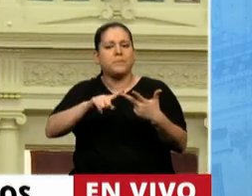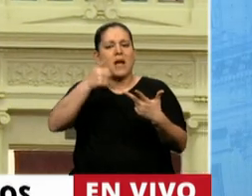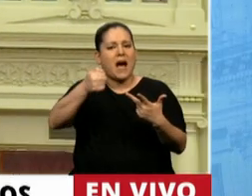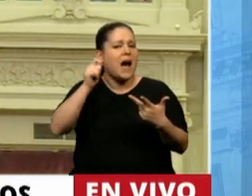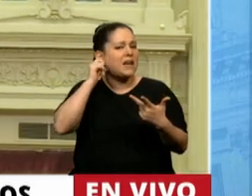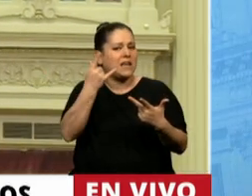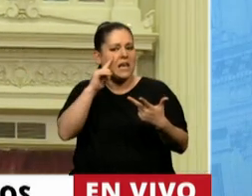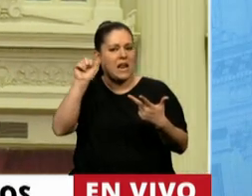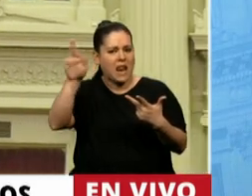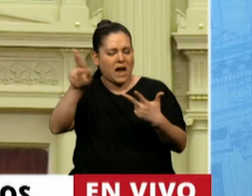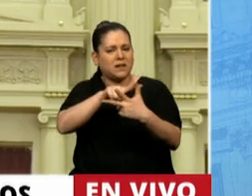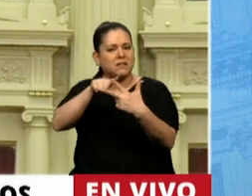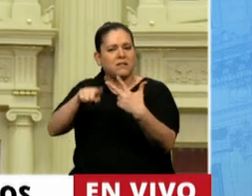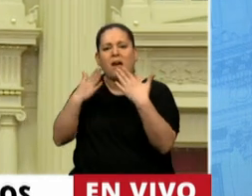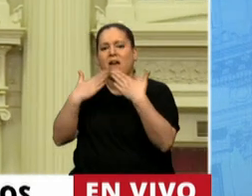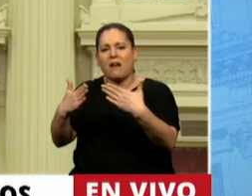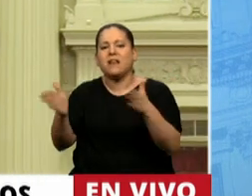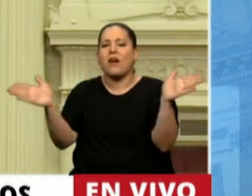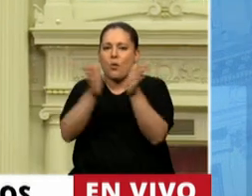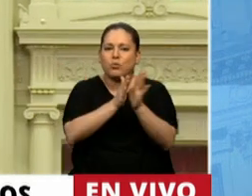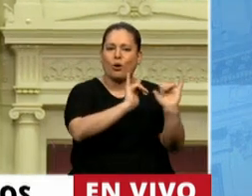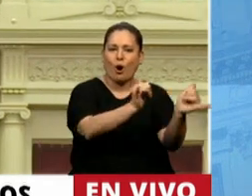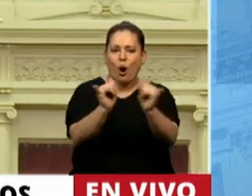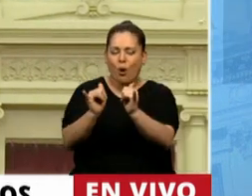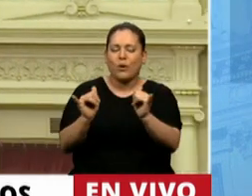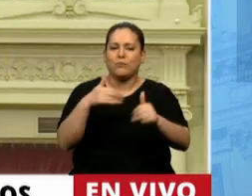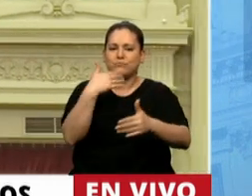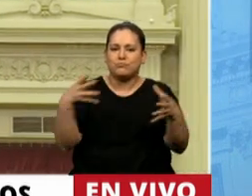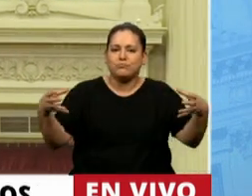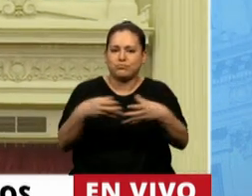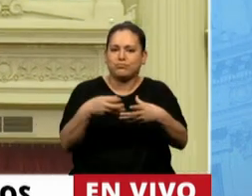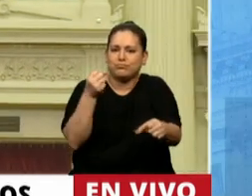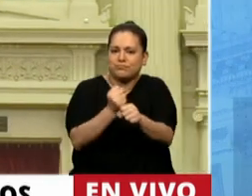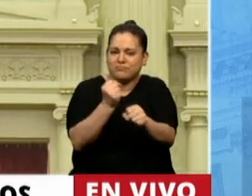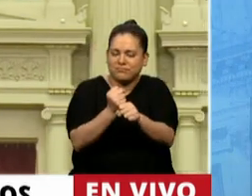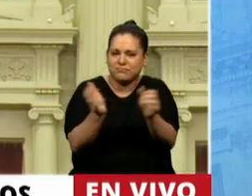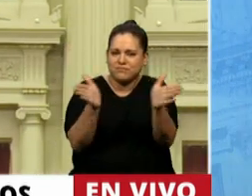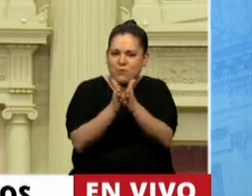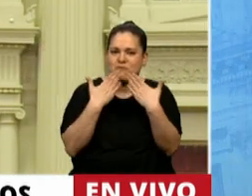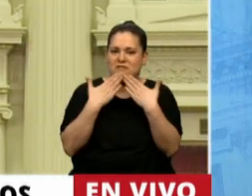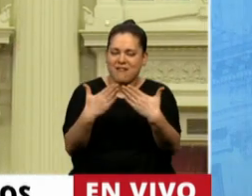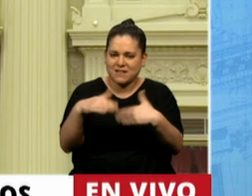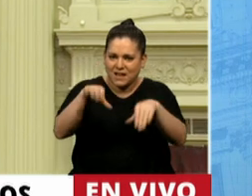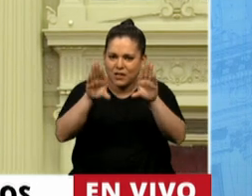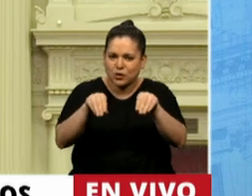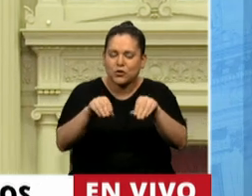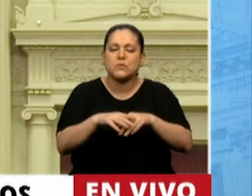por haber compartido el trabajo con ellos en la tarde de hoy tiene la